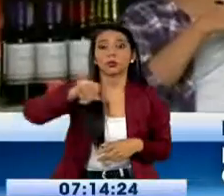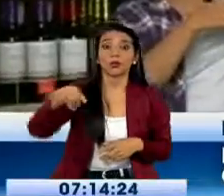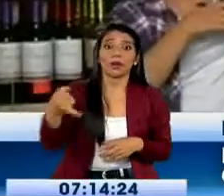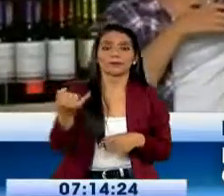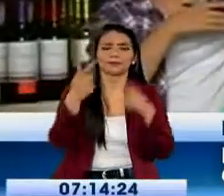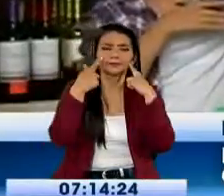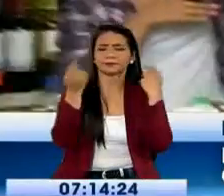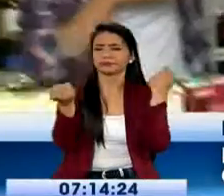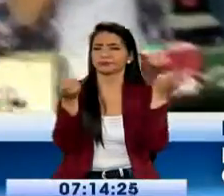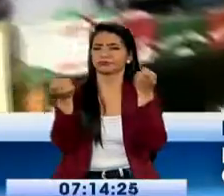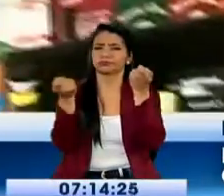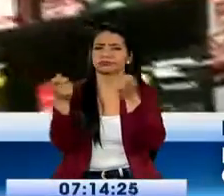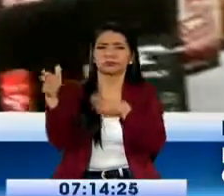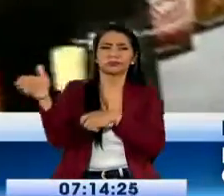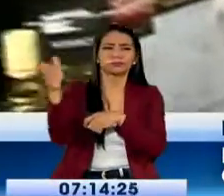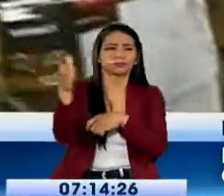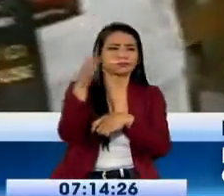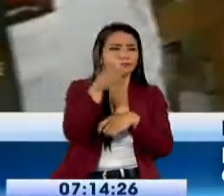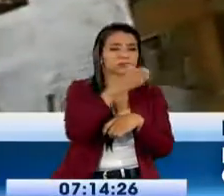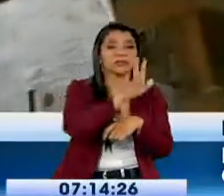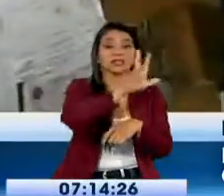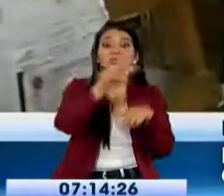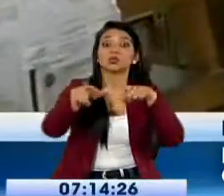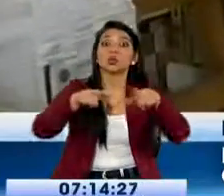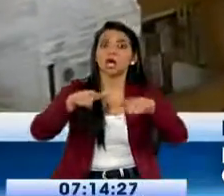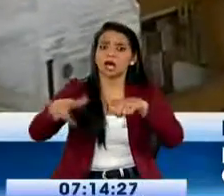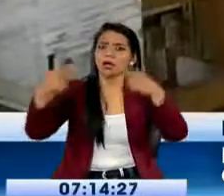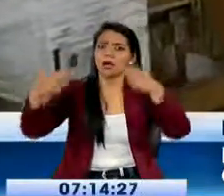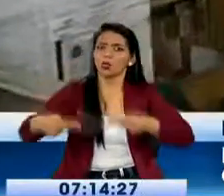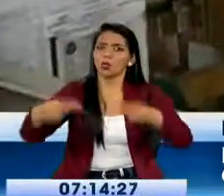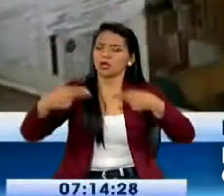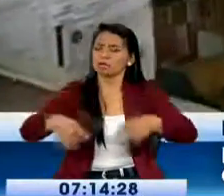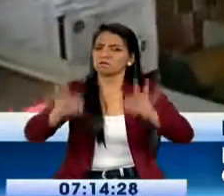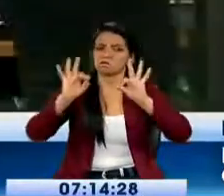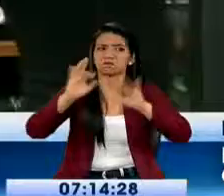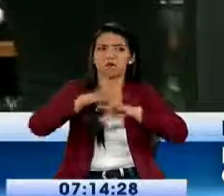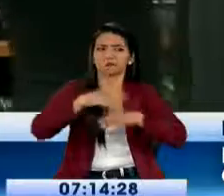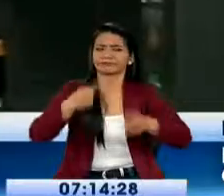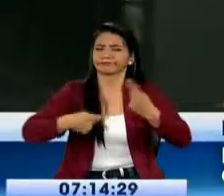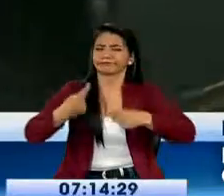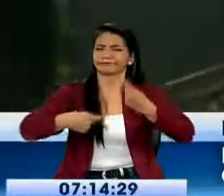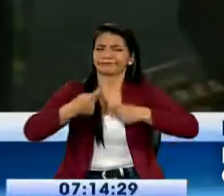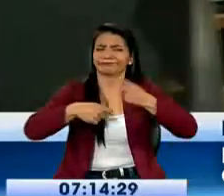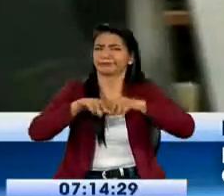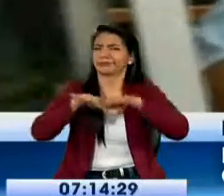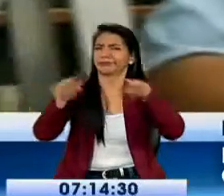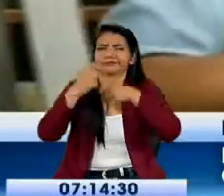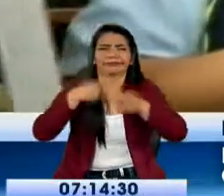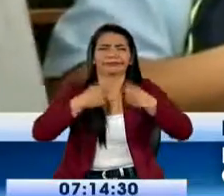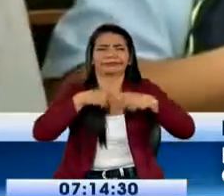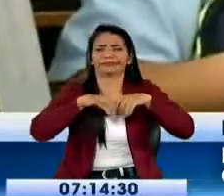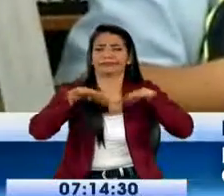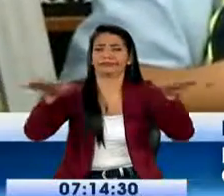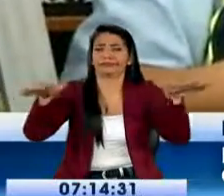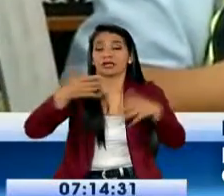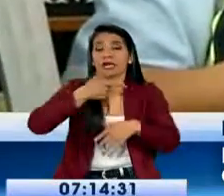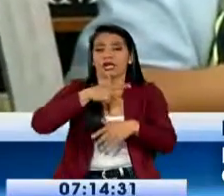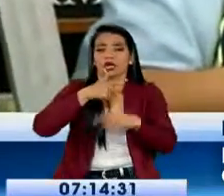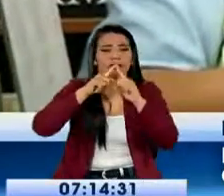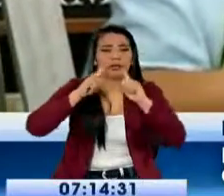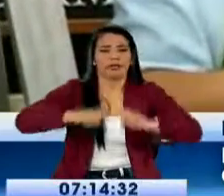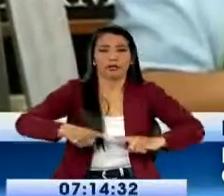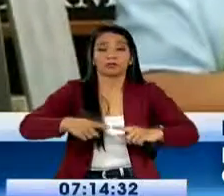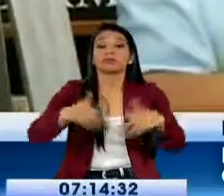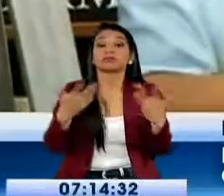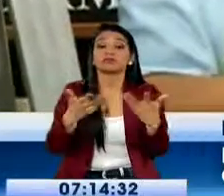desarrolló en tres sitios prioritarios para la aduana debido al volumen de ventas. Las intervenciones se dieron en los